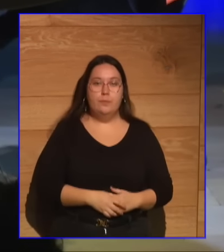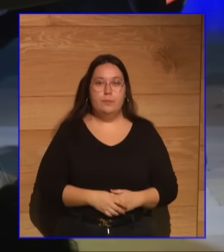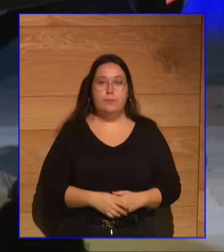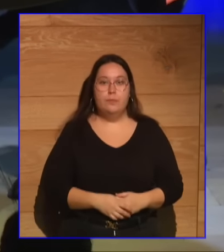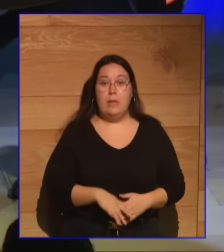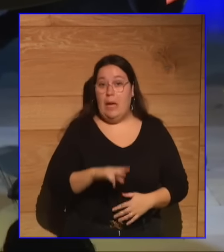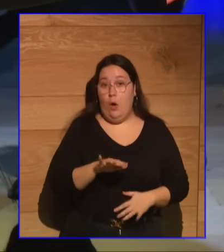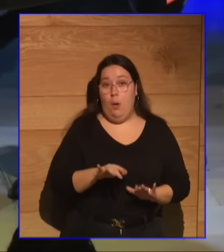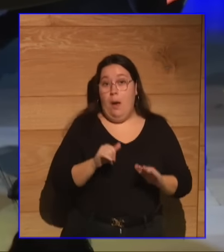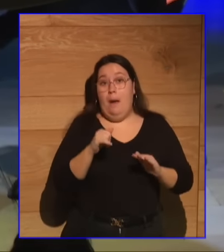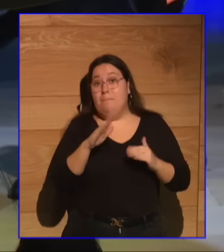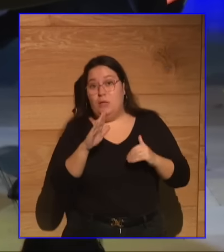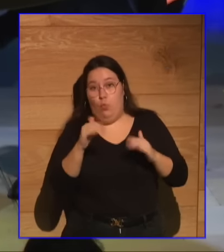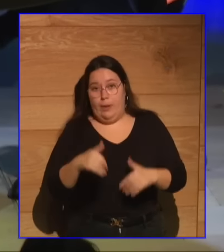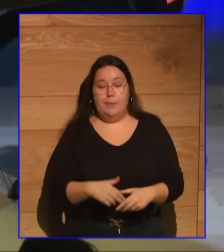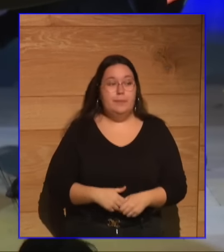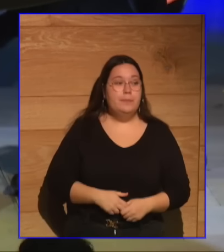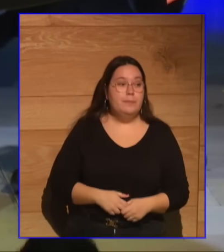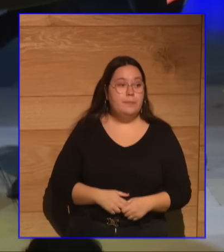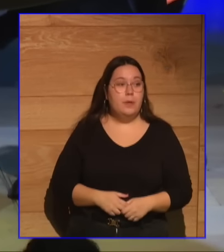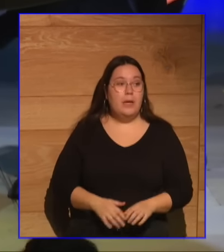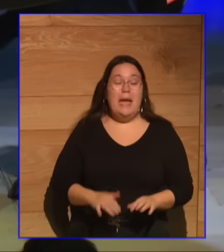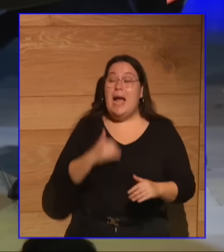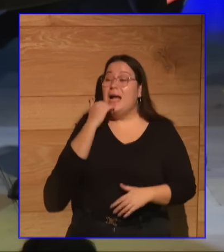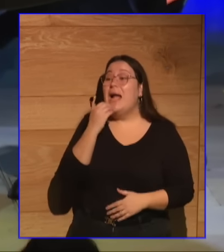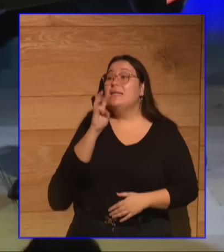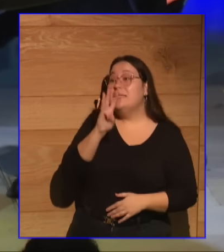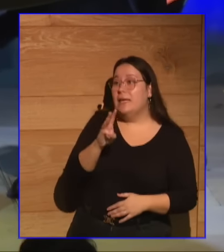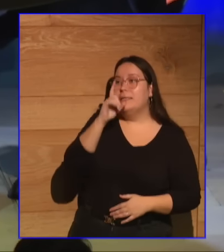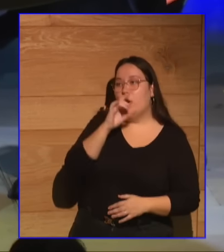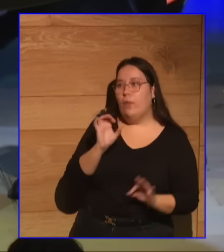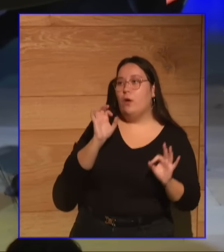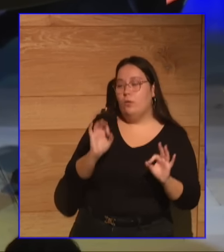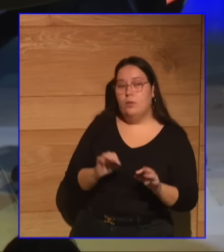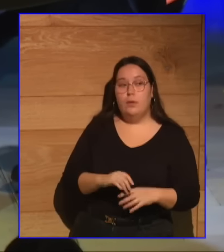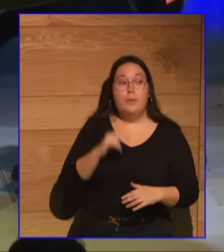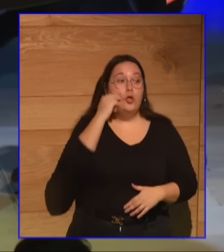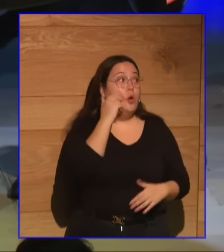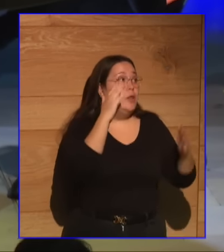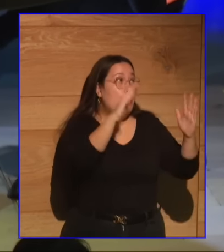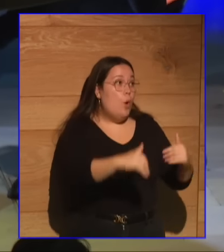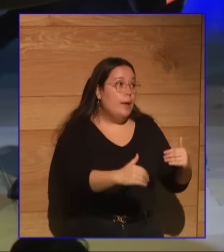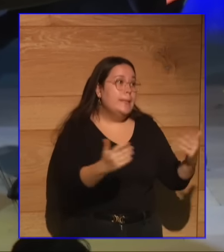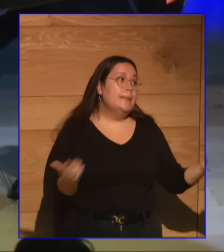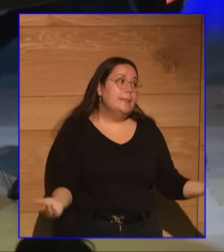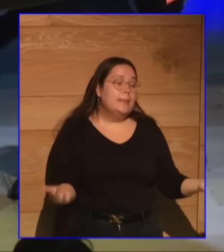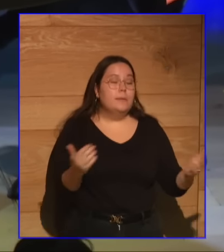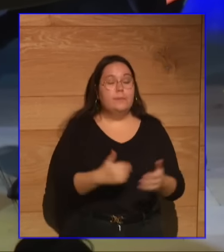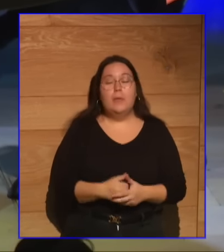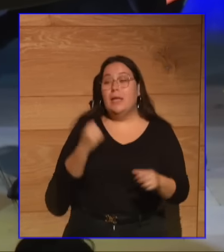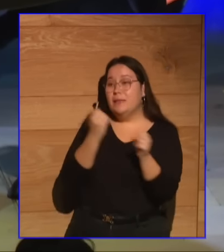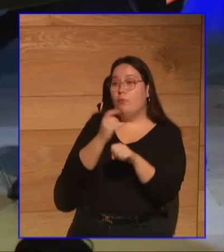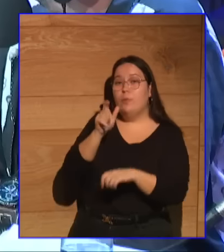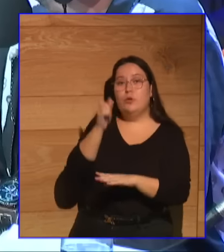Y ni uno más. Pero estuvo a punto de comprar tres, acordaos de este detalle. Pero no haber de chocolate. Y de cómo el trabajo de